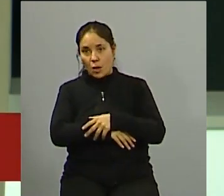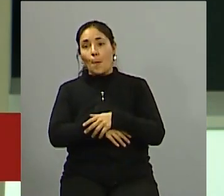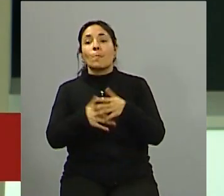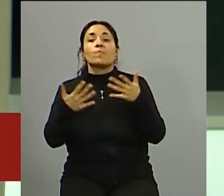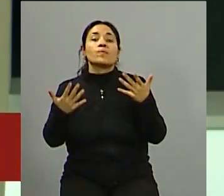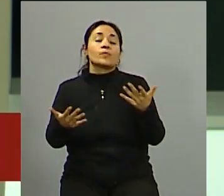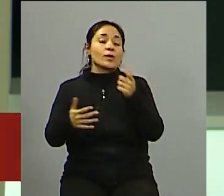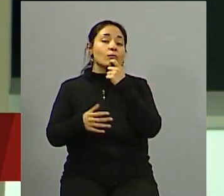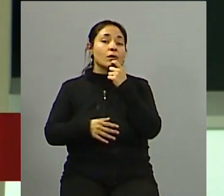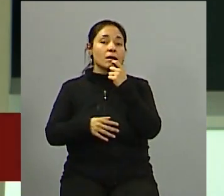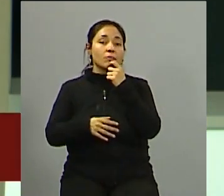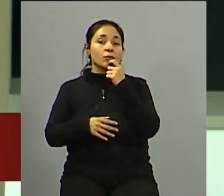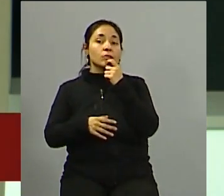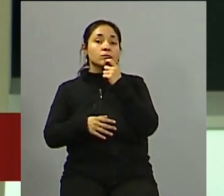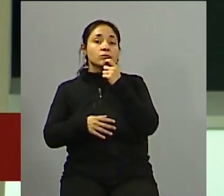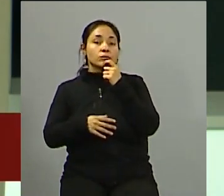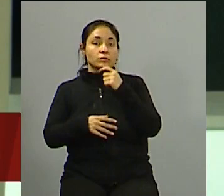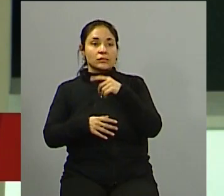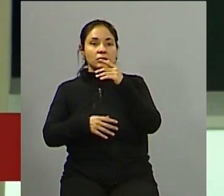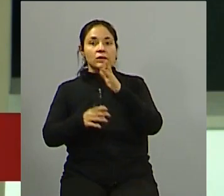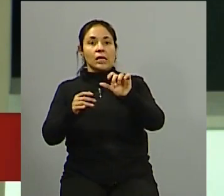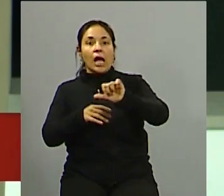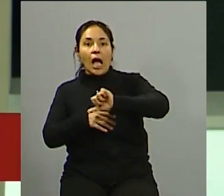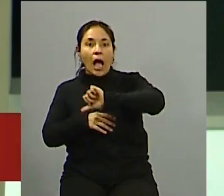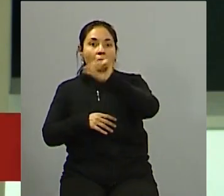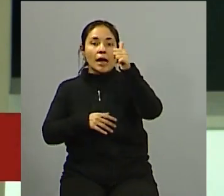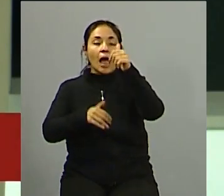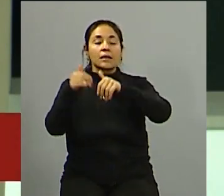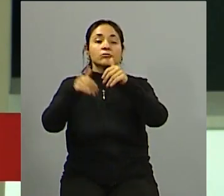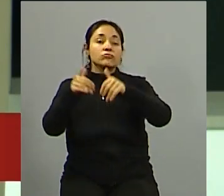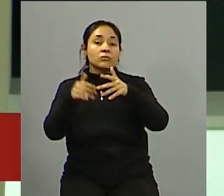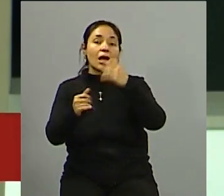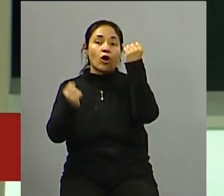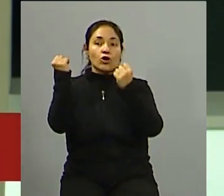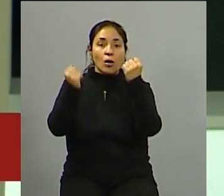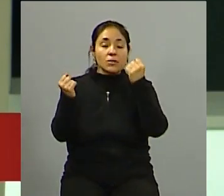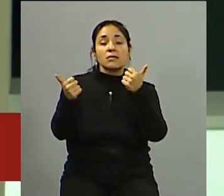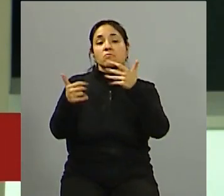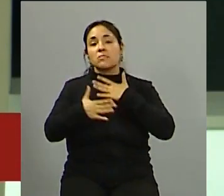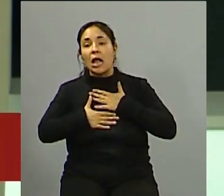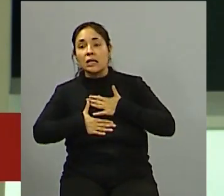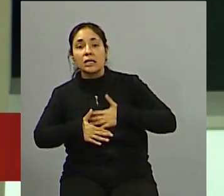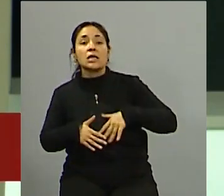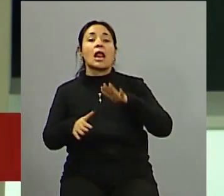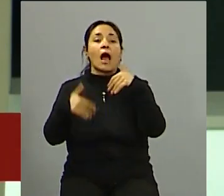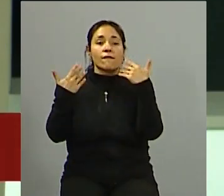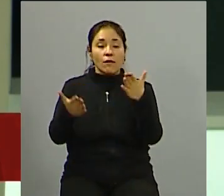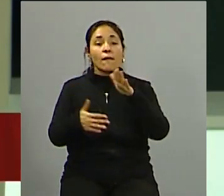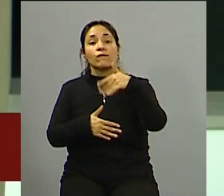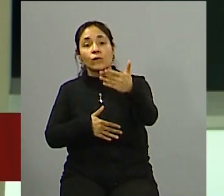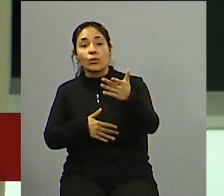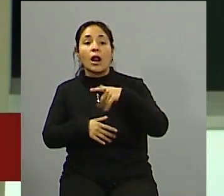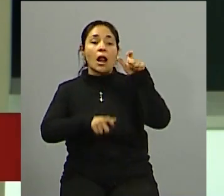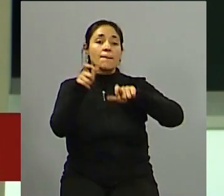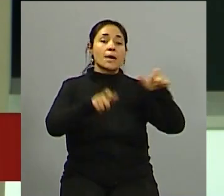Si nosotros vemos que de repente el que va a ganar las elecciones empieza a hacer propuestas económicas que sean coherentes, traigan tranquilidad y prosperidad a futuro, las